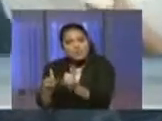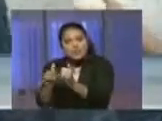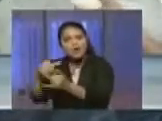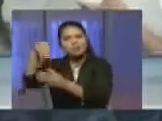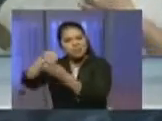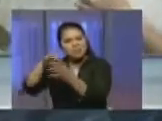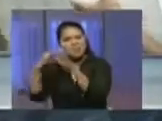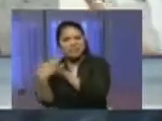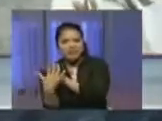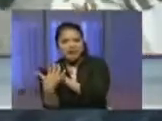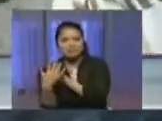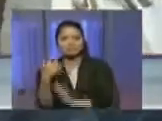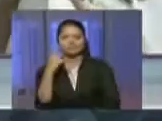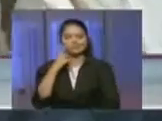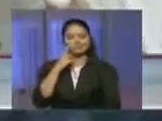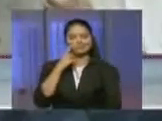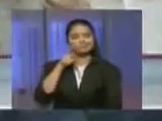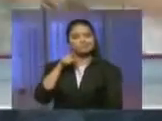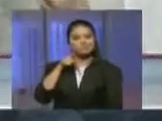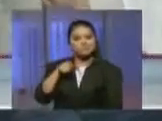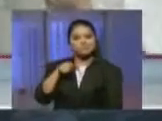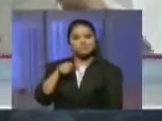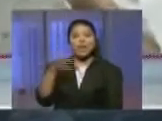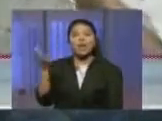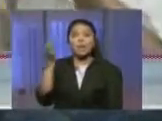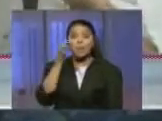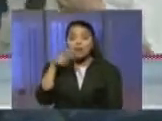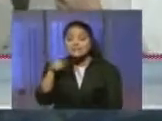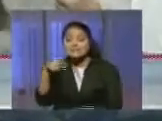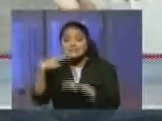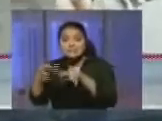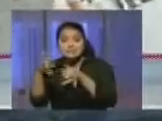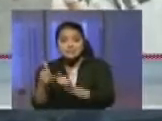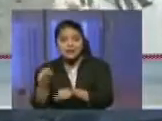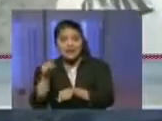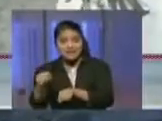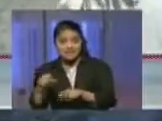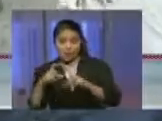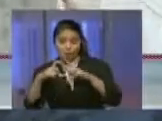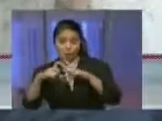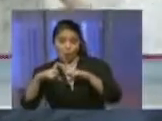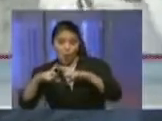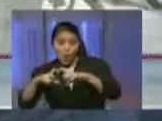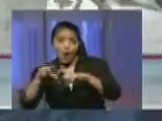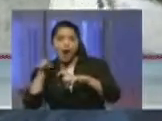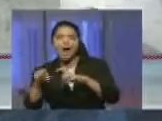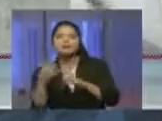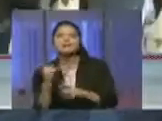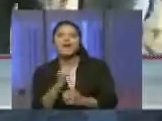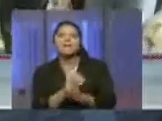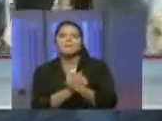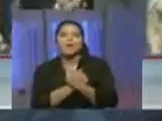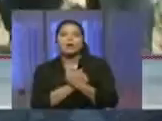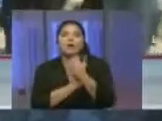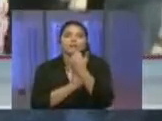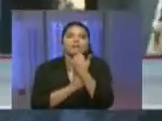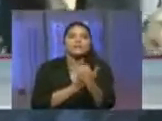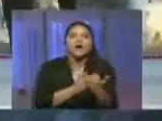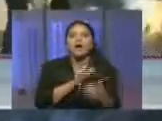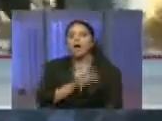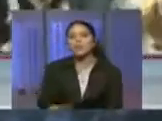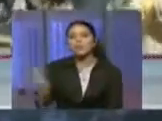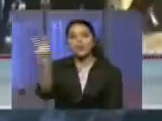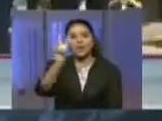cito en el muchacho que está criando esa mujer en ese carazon cito hay amor admiración por la Venezuela de